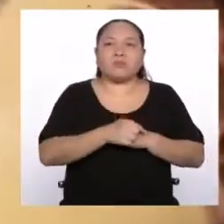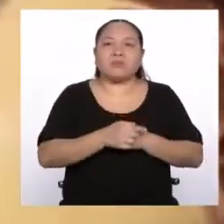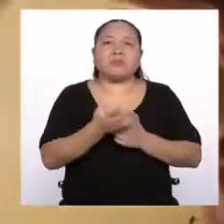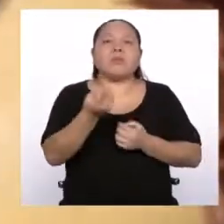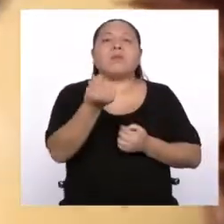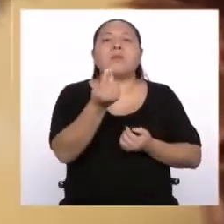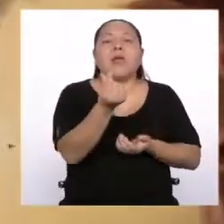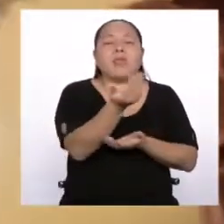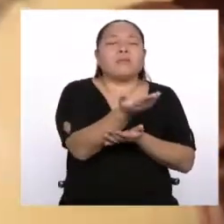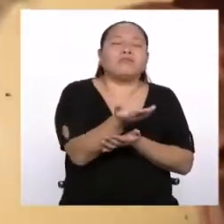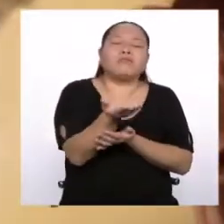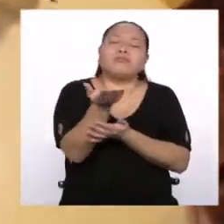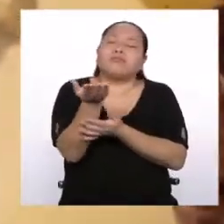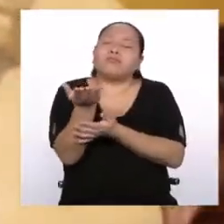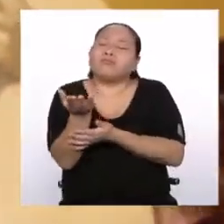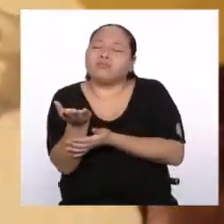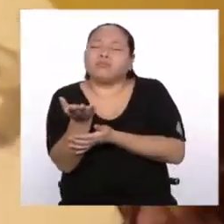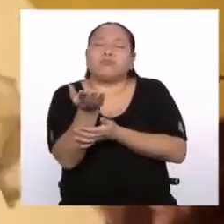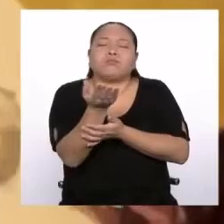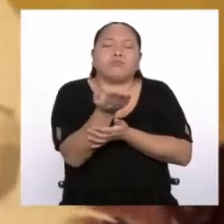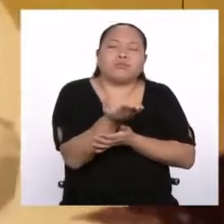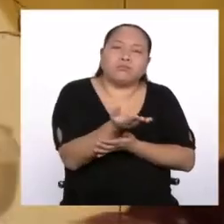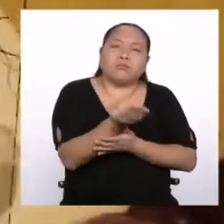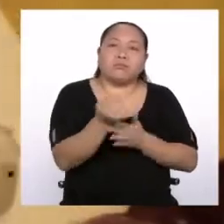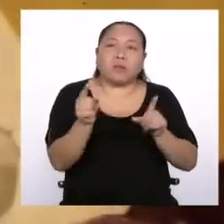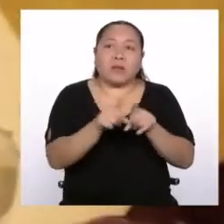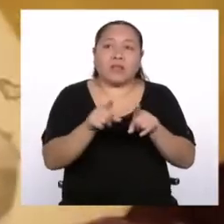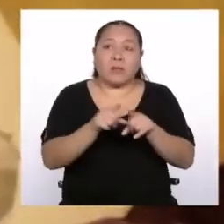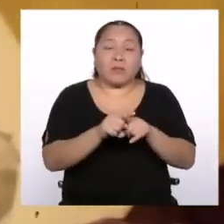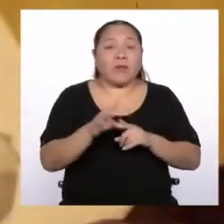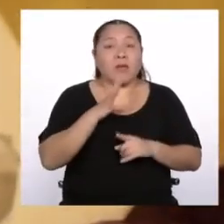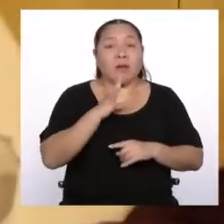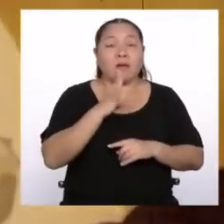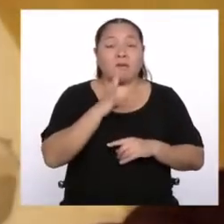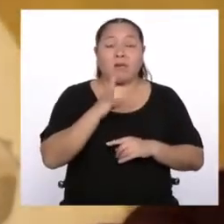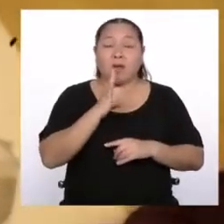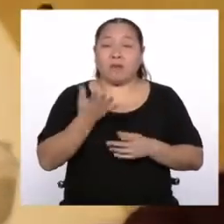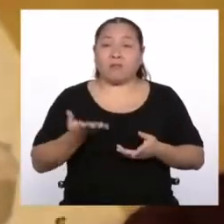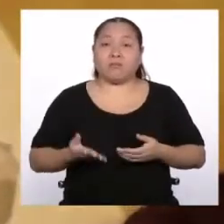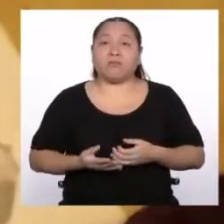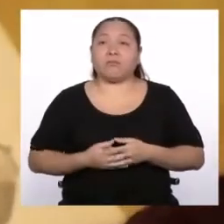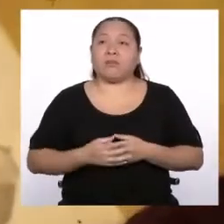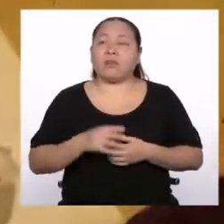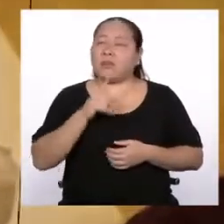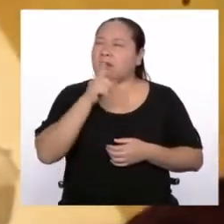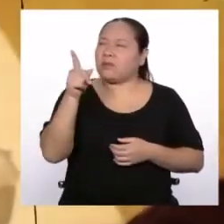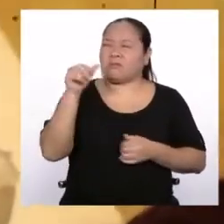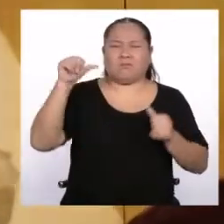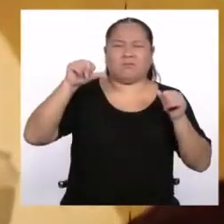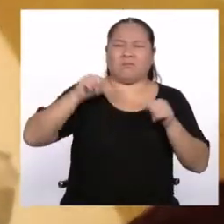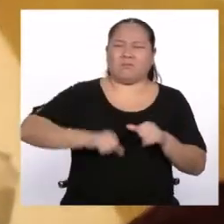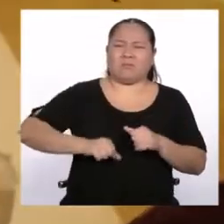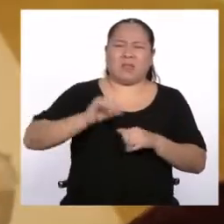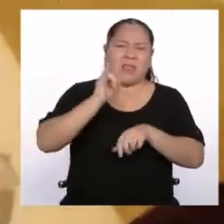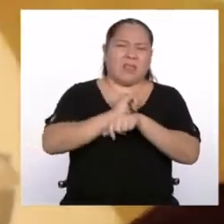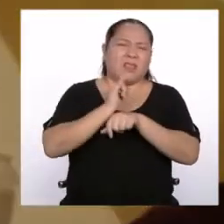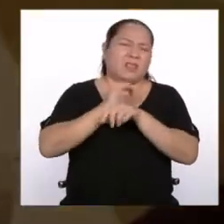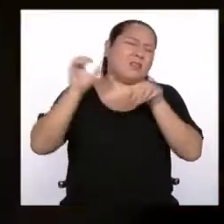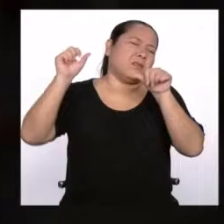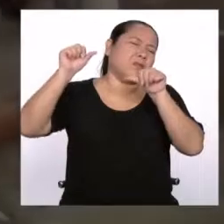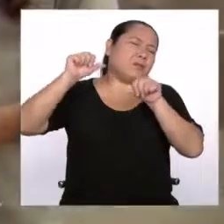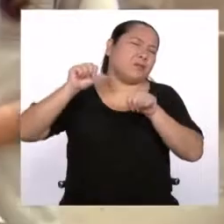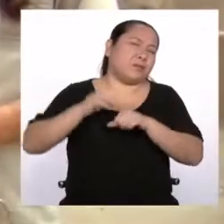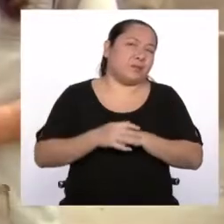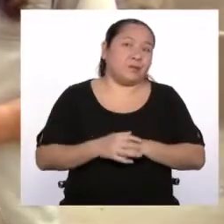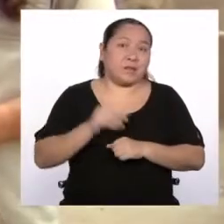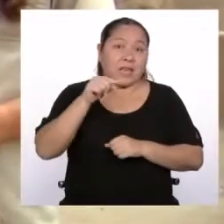limosna, pero a la vez hablaba imprudentemente en esos tiempos contra los privilegios que tenía la iglesia. Y por eso